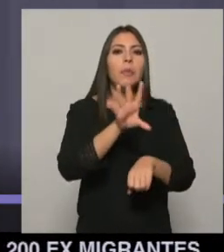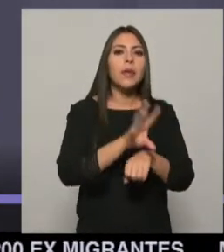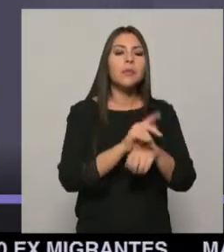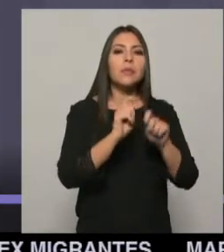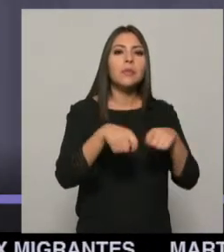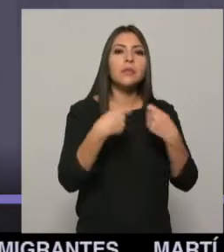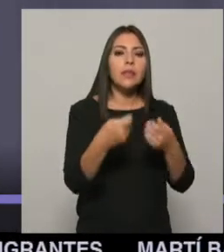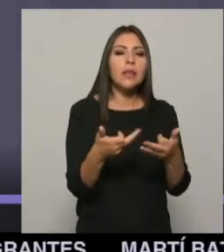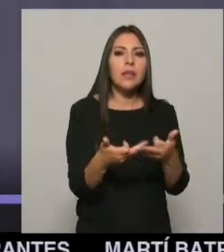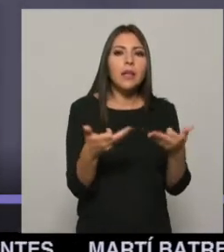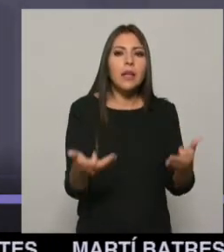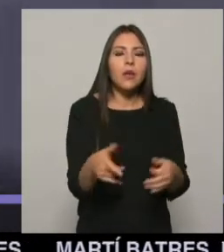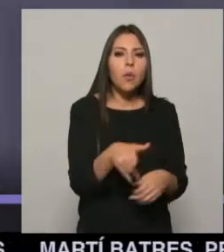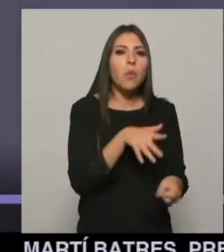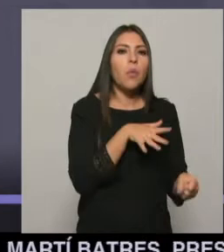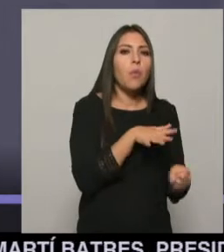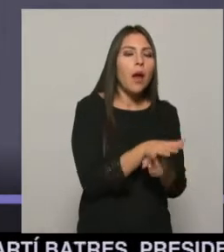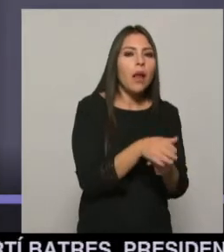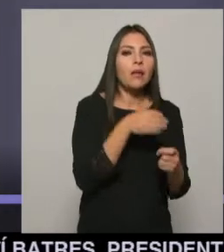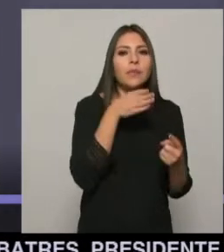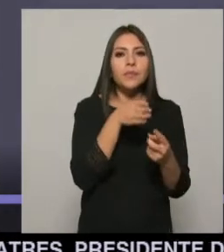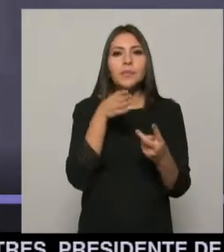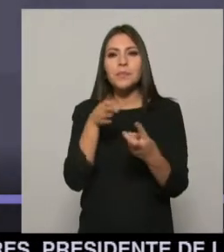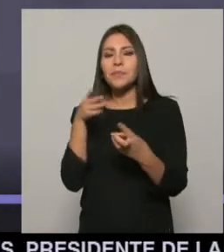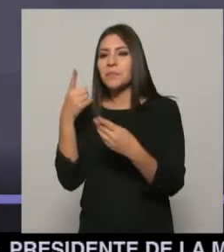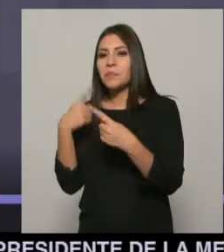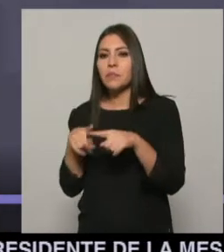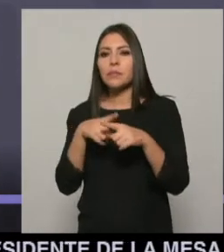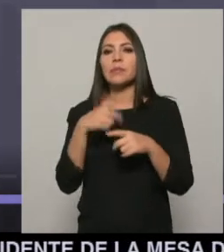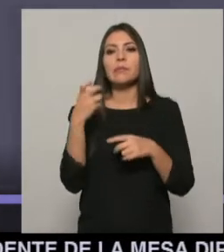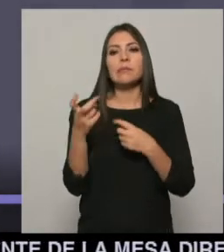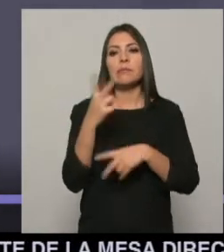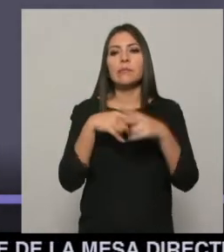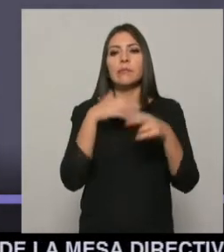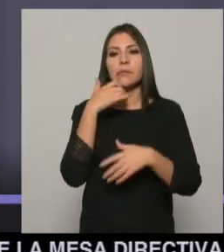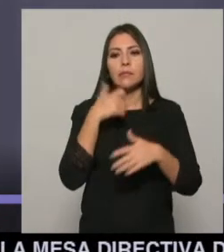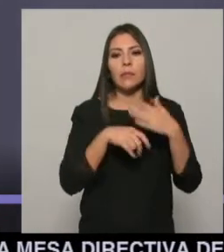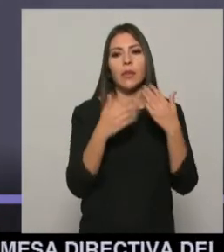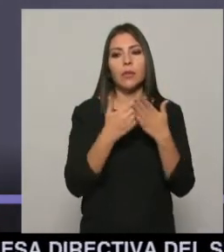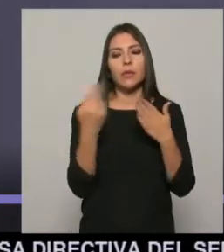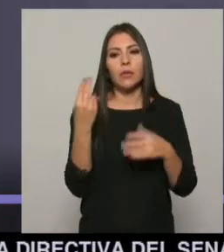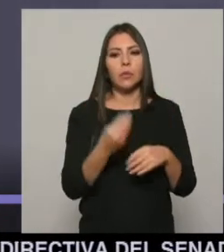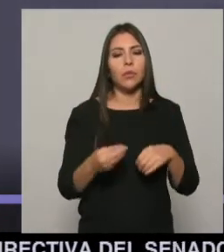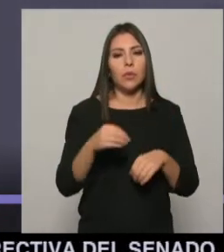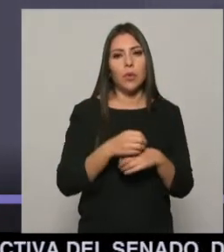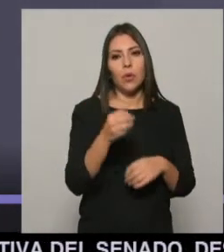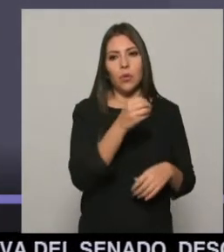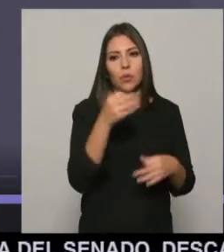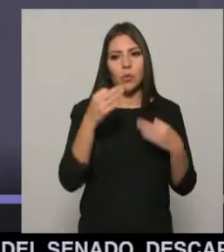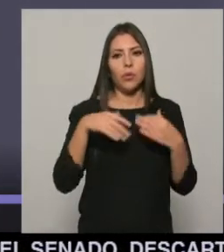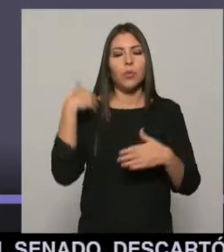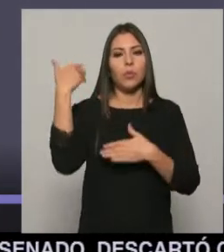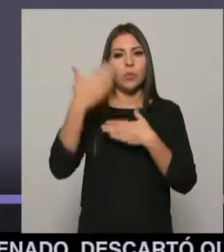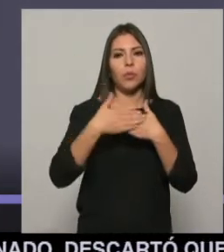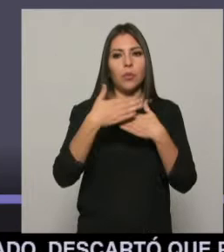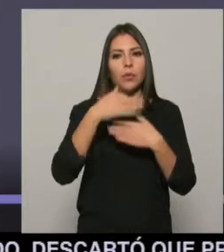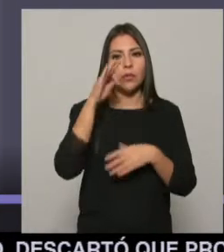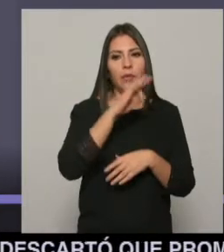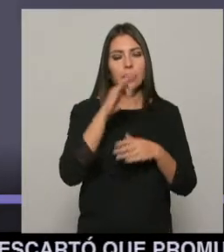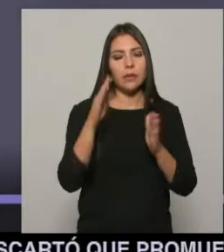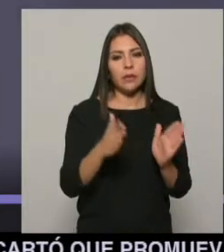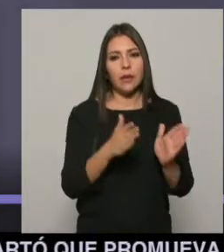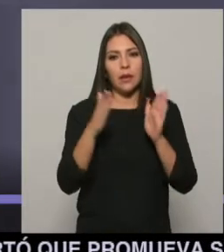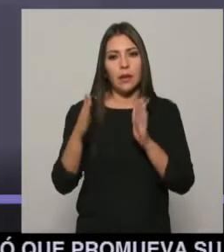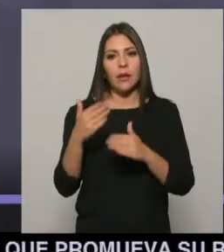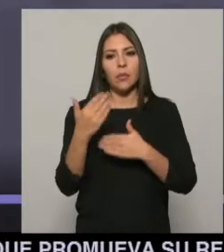esquema de corrupción y nos parece que tenemos una oportunidad de generar un ordenamiento jurídico que estaremos presentando en el siguiente periodo